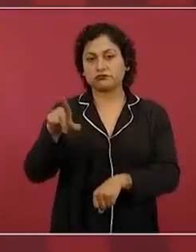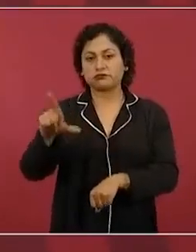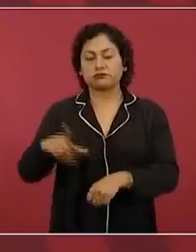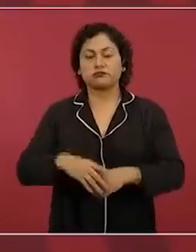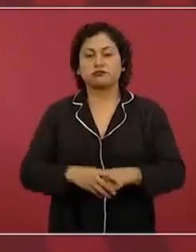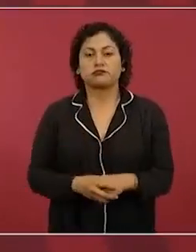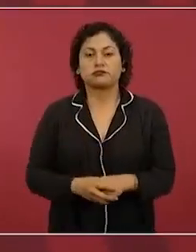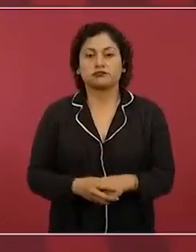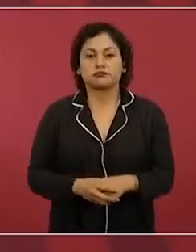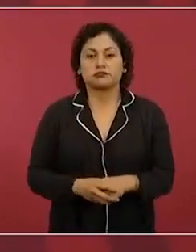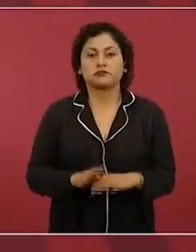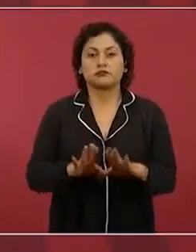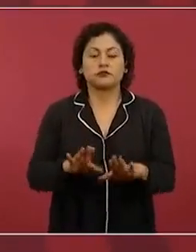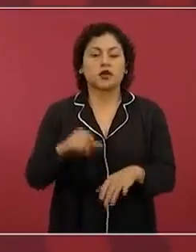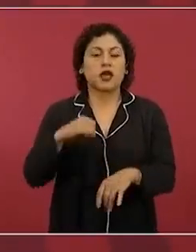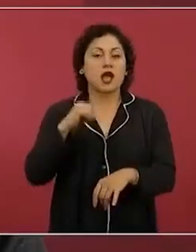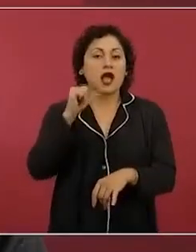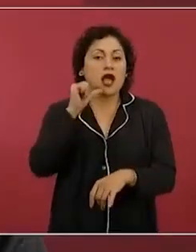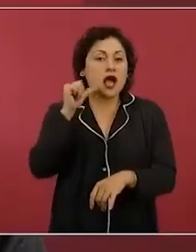enteré ayer,